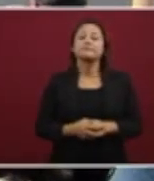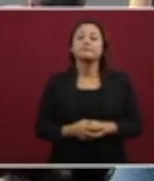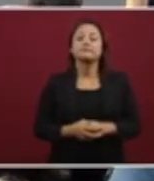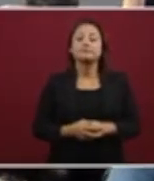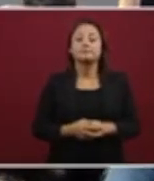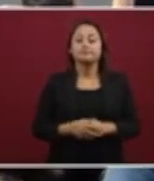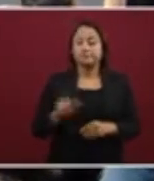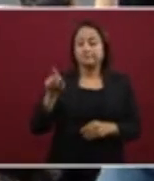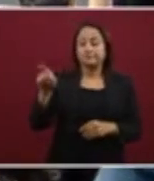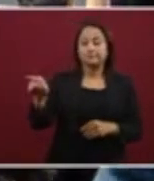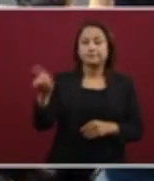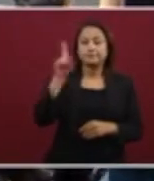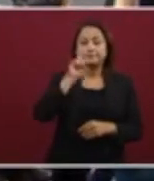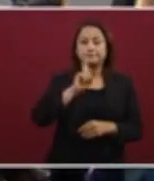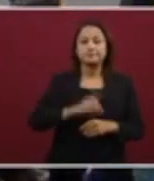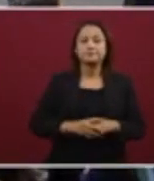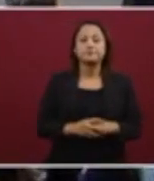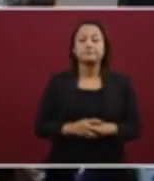Ella.